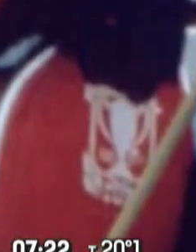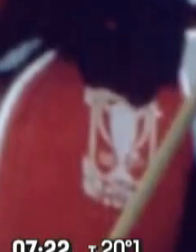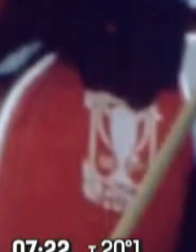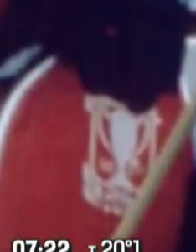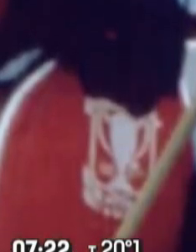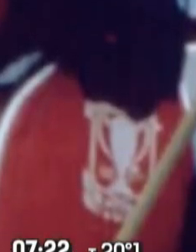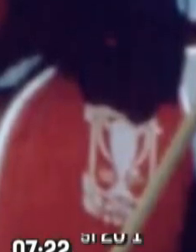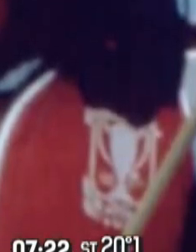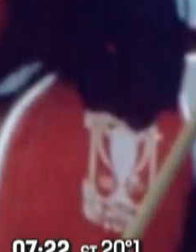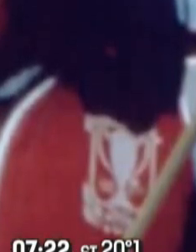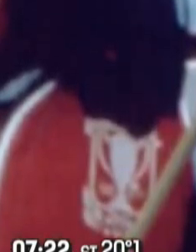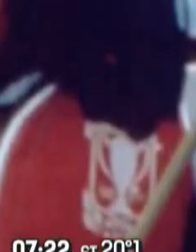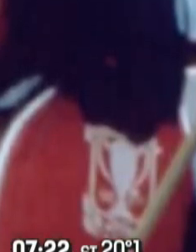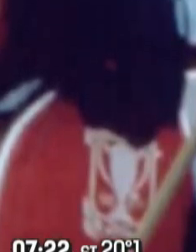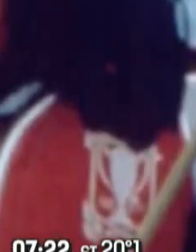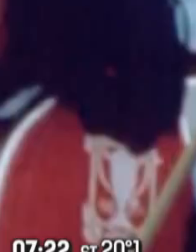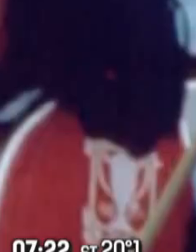a seguir